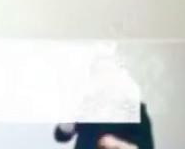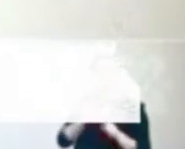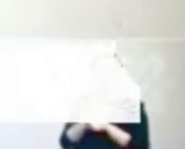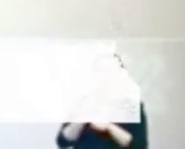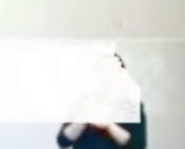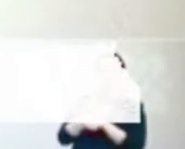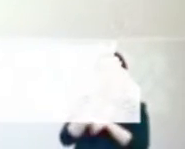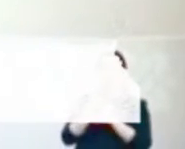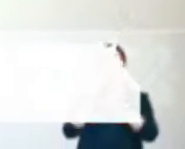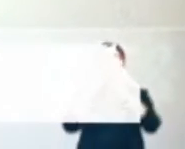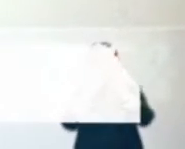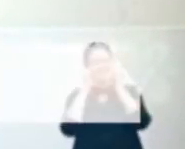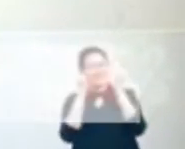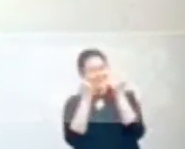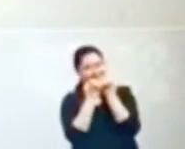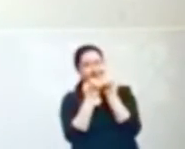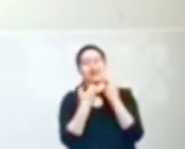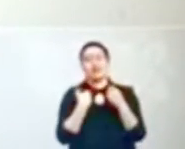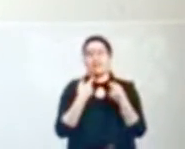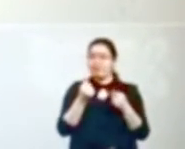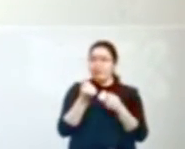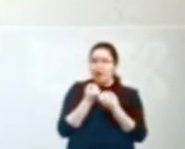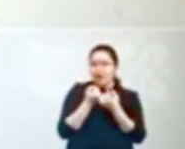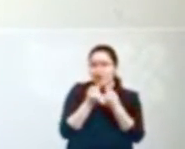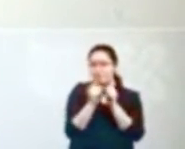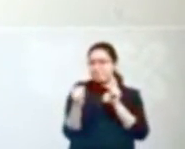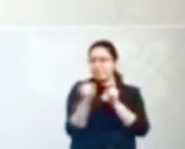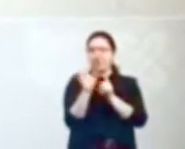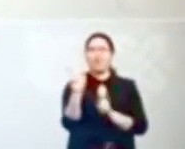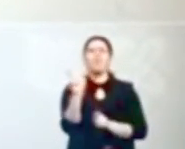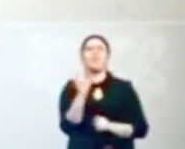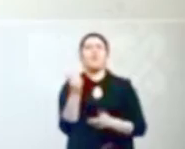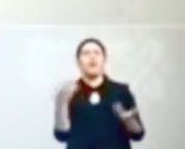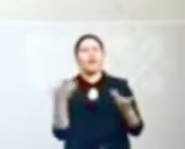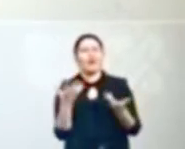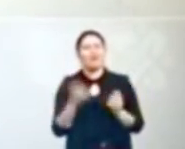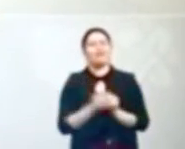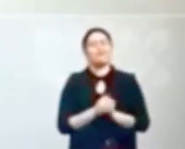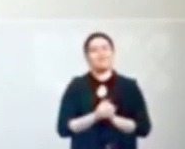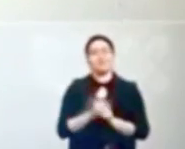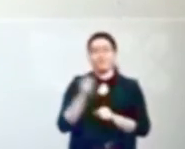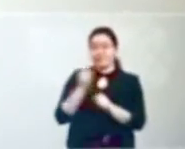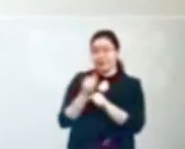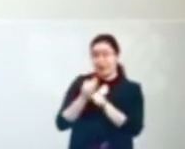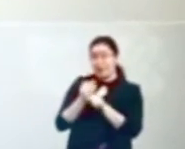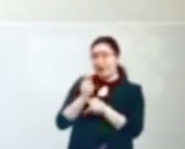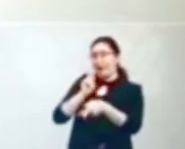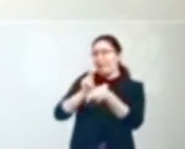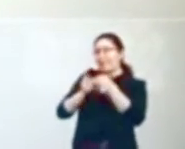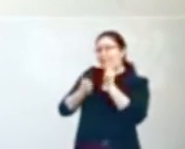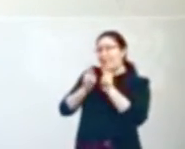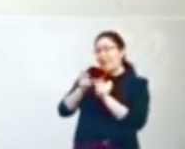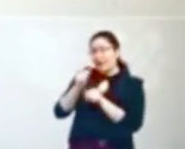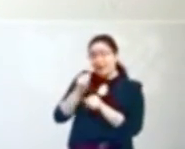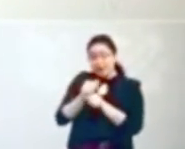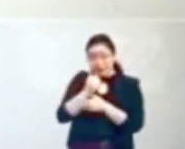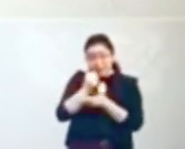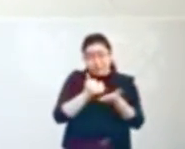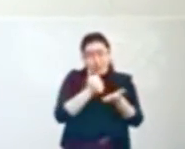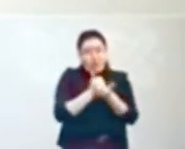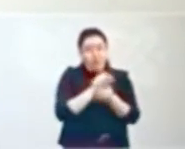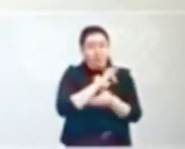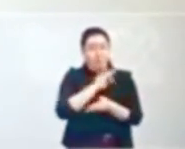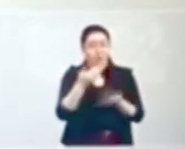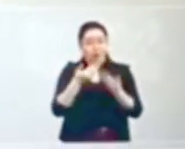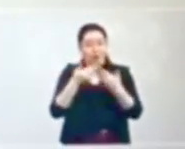con sana distancia, cuándo podría ser. Estamos todavía en pláticas con ellos, aún no es tiempo de hacerlo aquí en la ciudad, pero estamos en